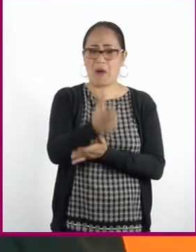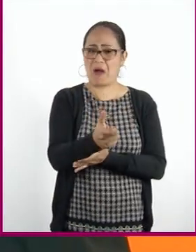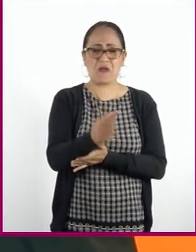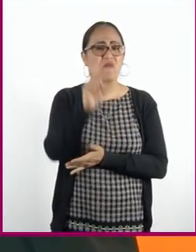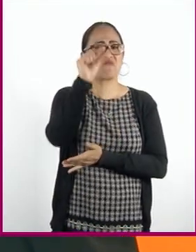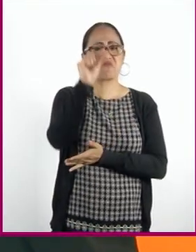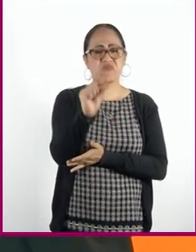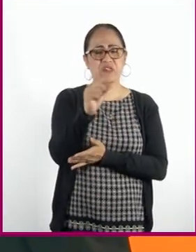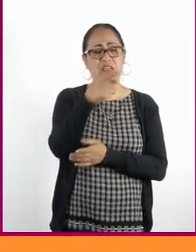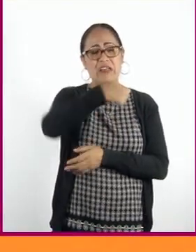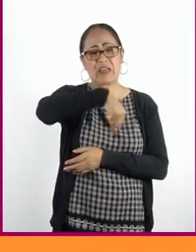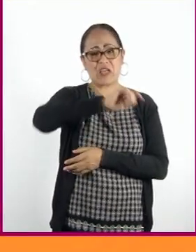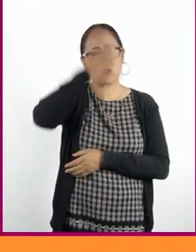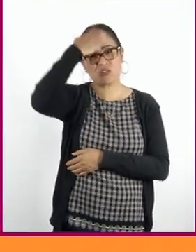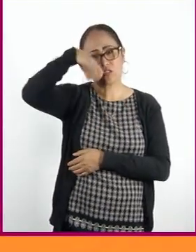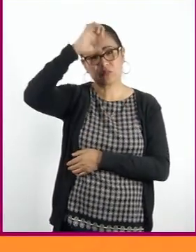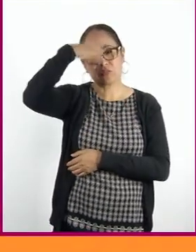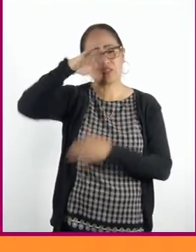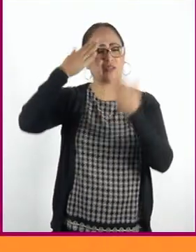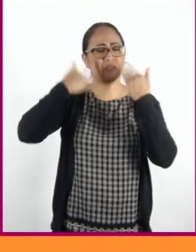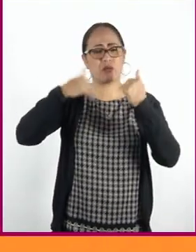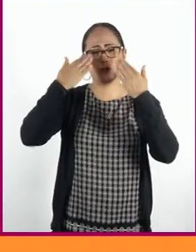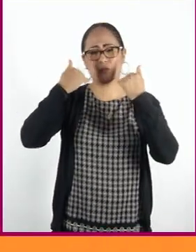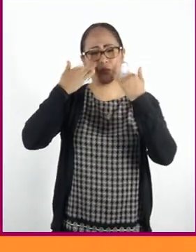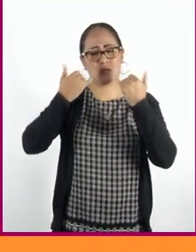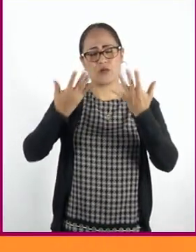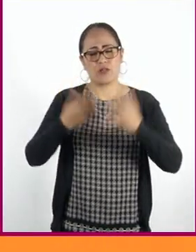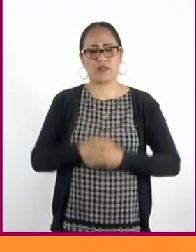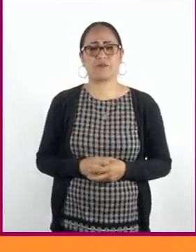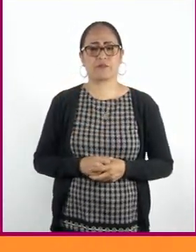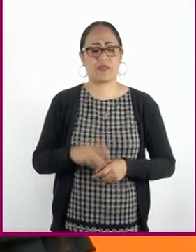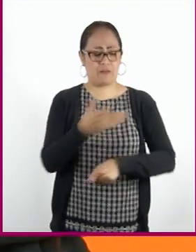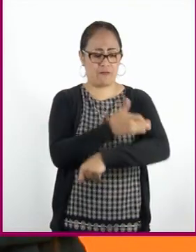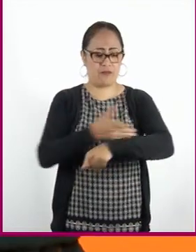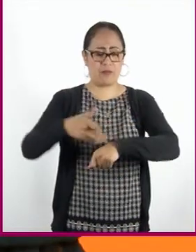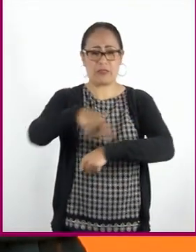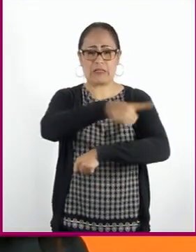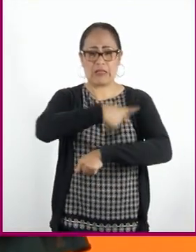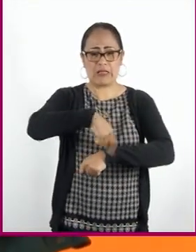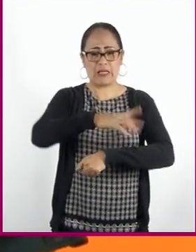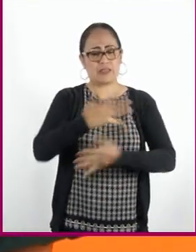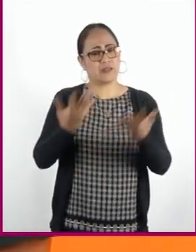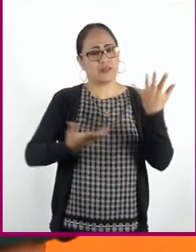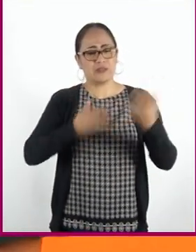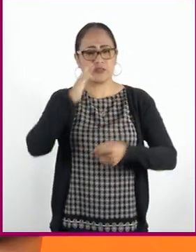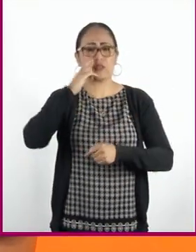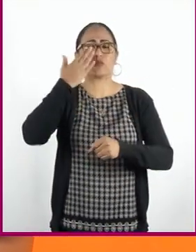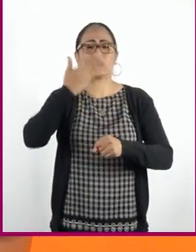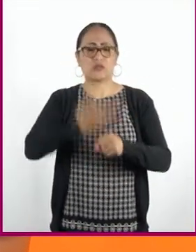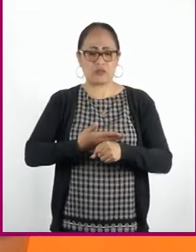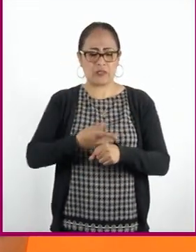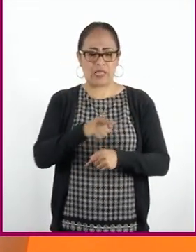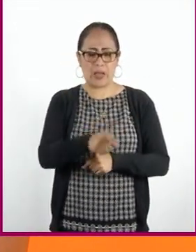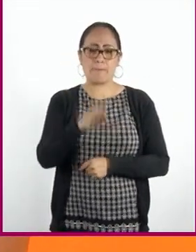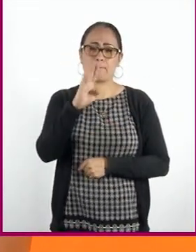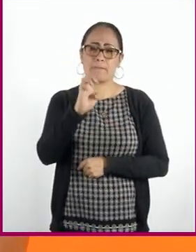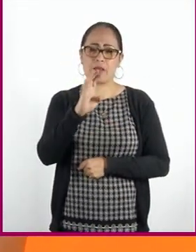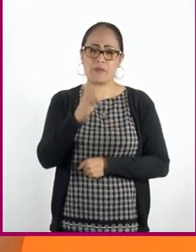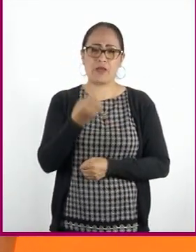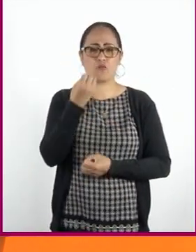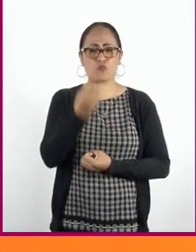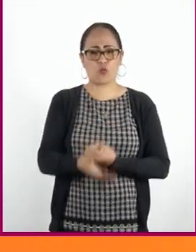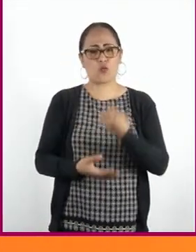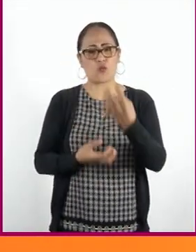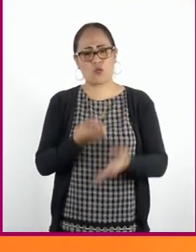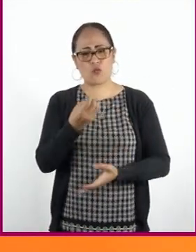estar capacitados y carecer de experiencia, siendo la familia quien asuma la manutención y crianza del bebé,